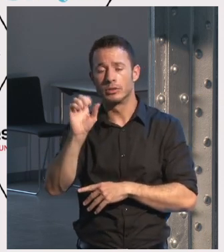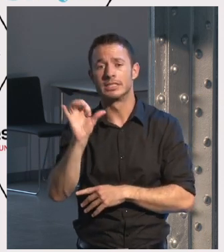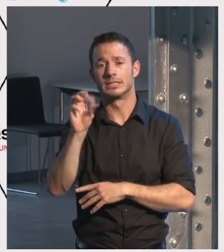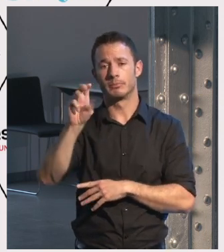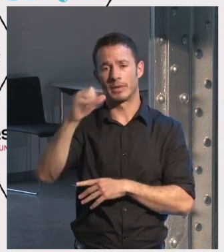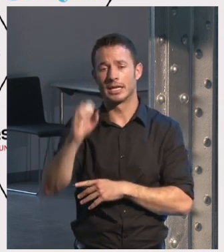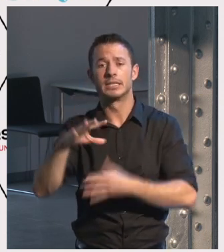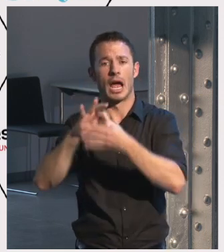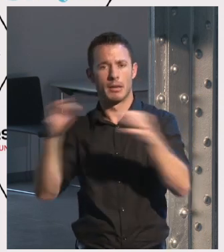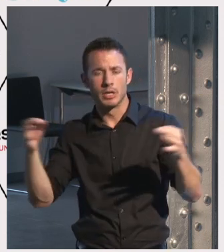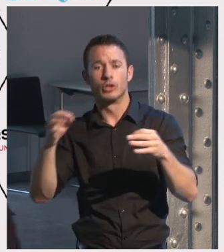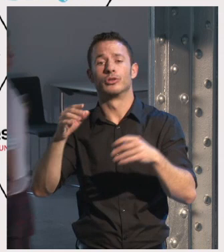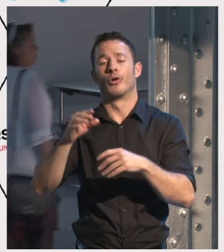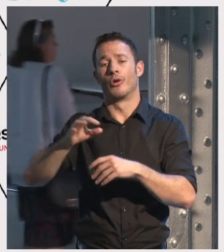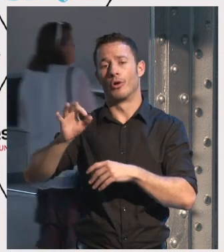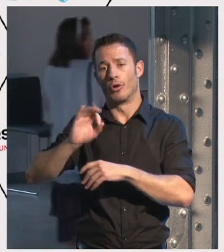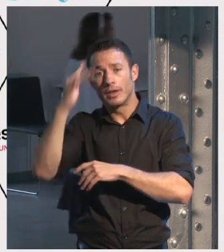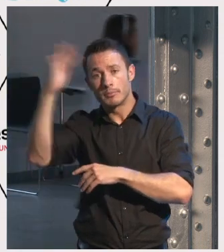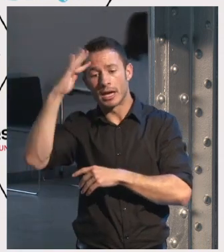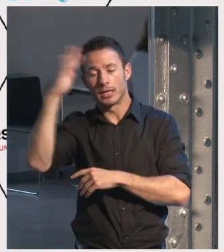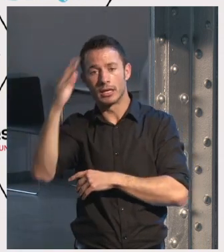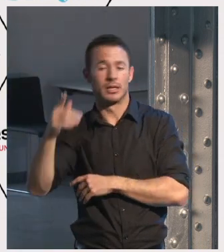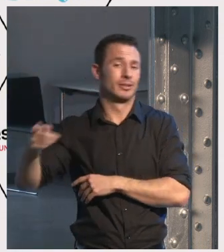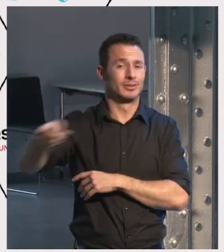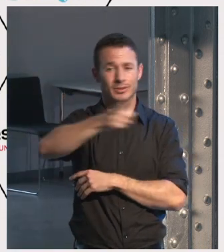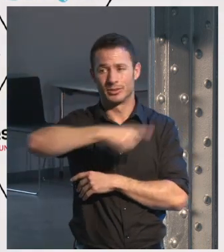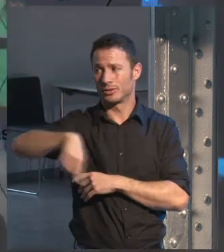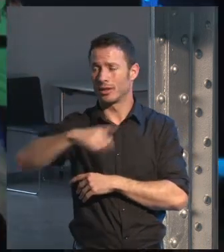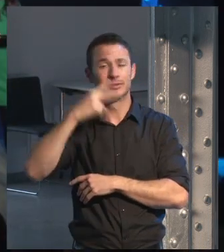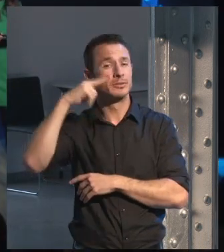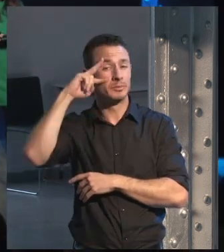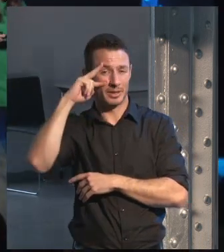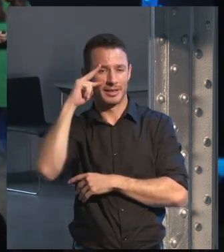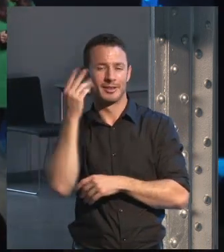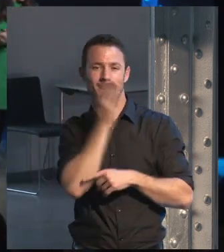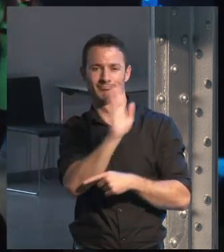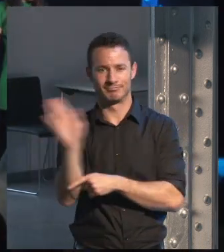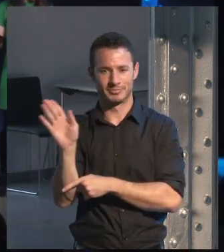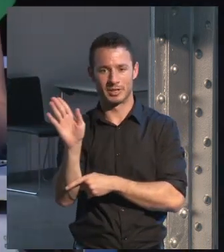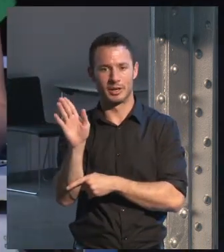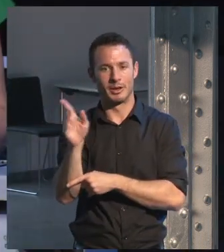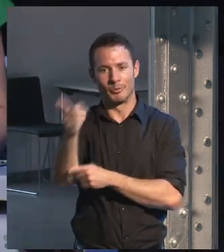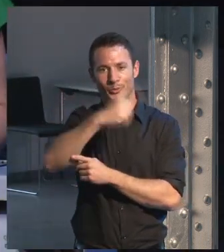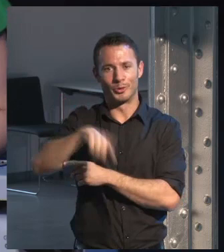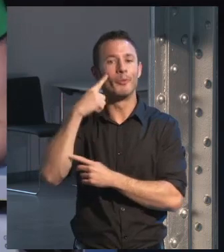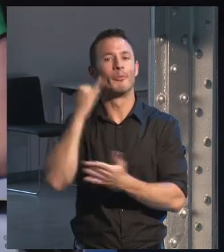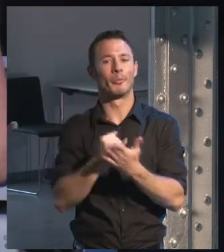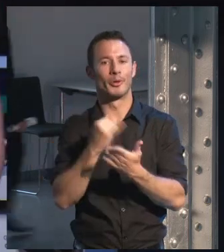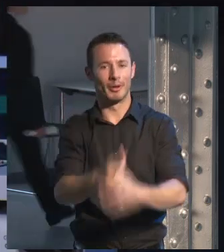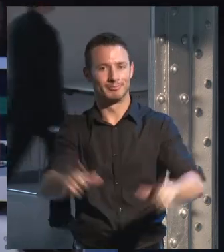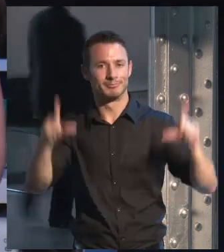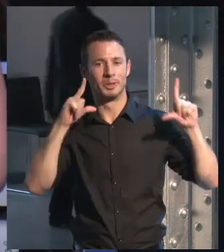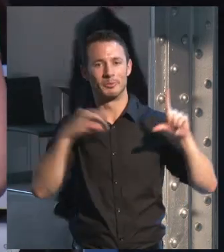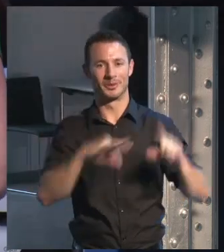Amigos o Imagine. Son todas ellas, van a estar con sus experiencias y los vais a poder probar en primera persona.